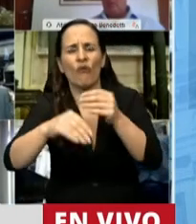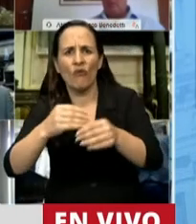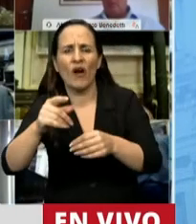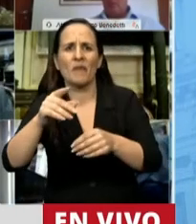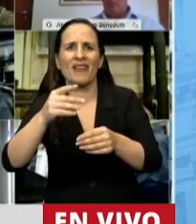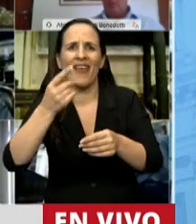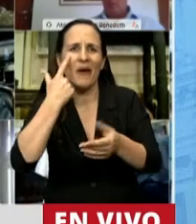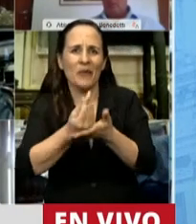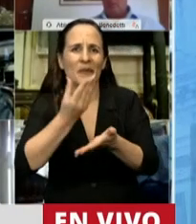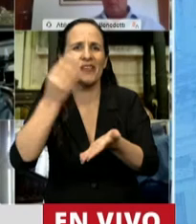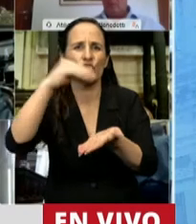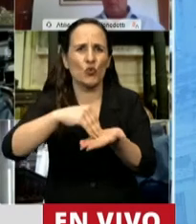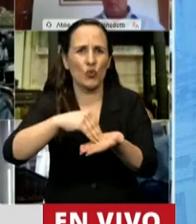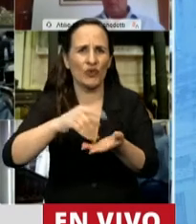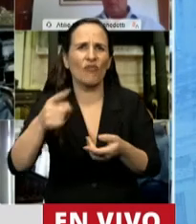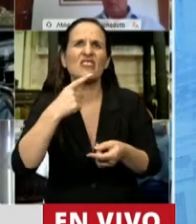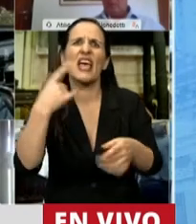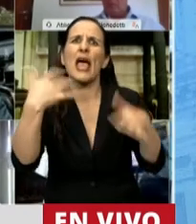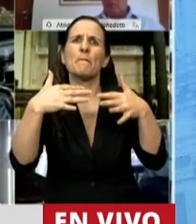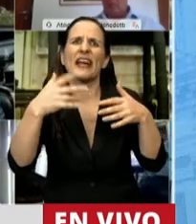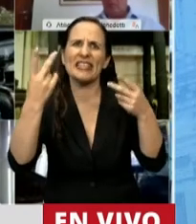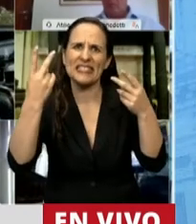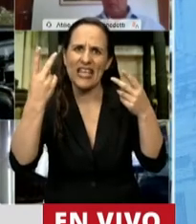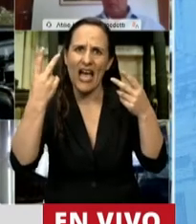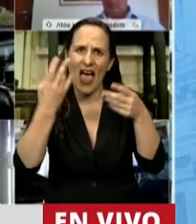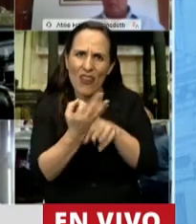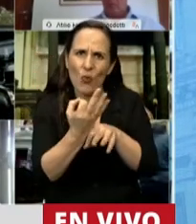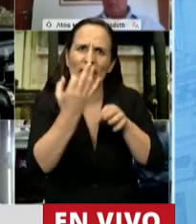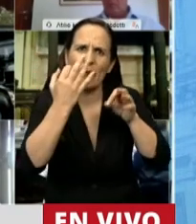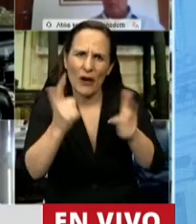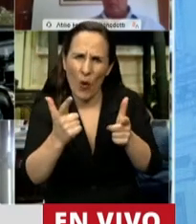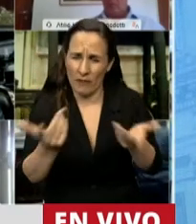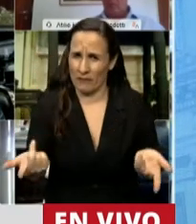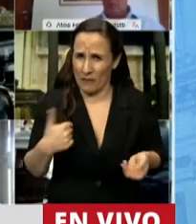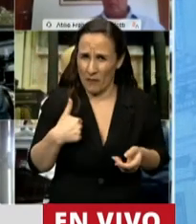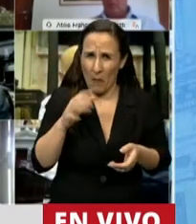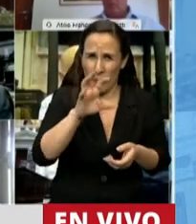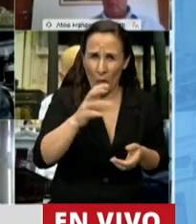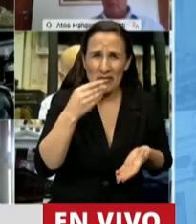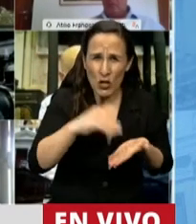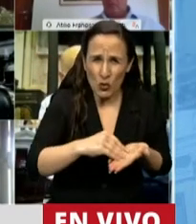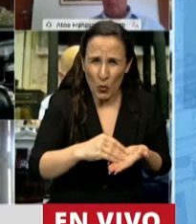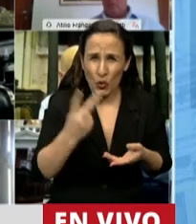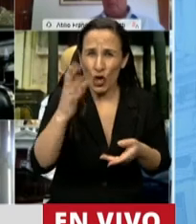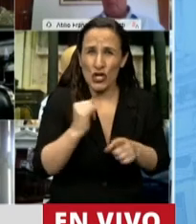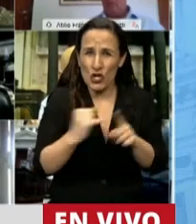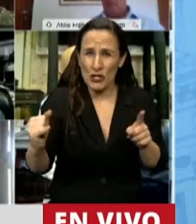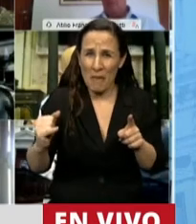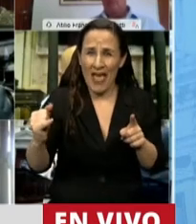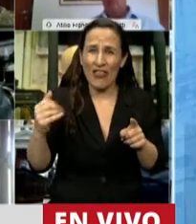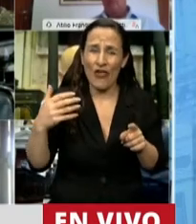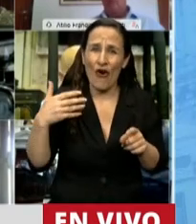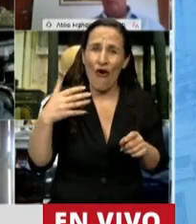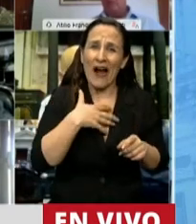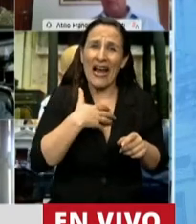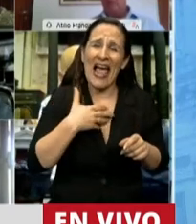hay una emergencia educativa cuando en mi provincia hace más de 2 años y medio que no hay clases de manera regular. Algunos